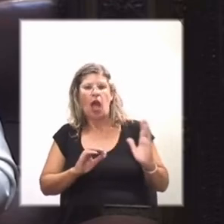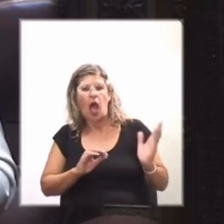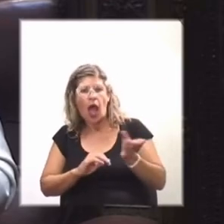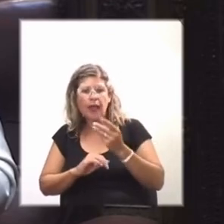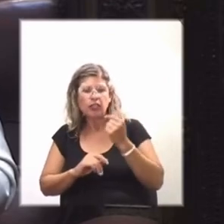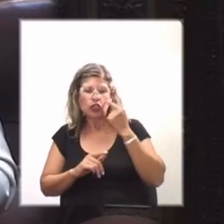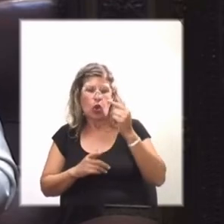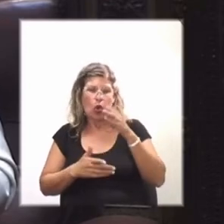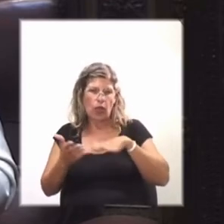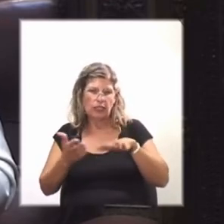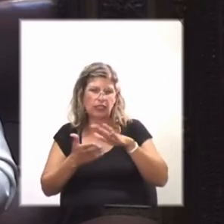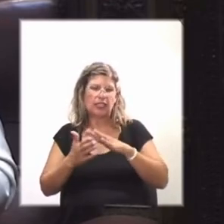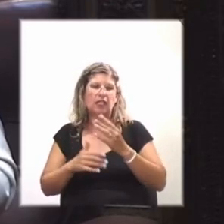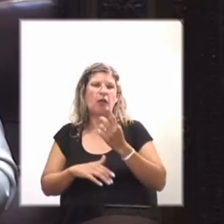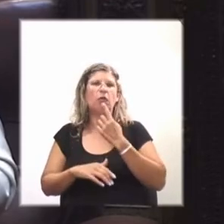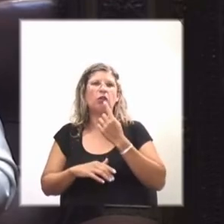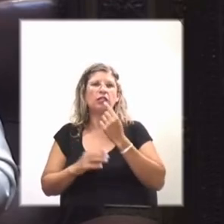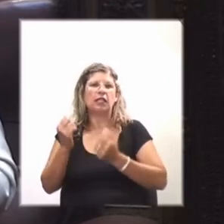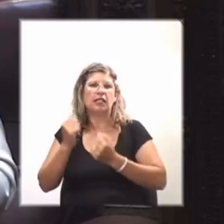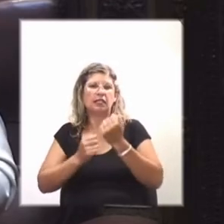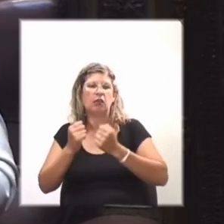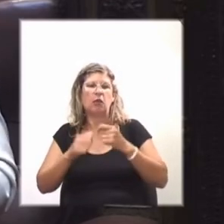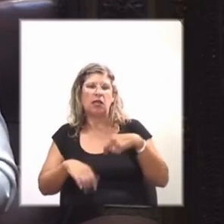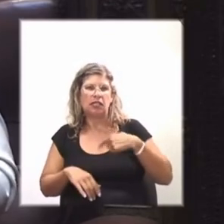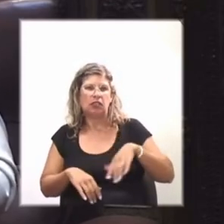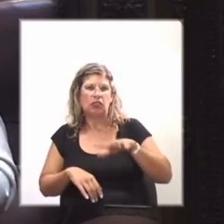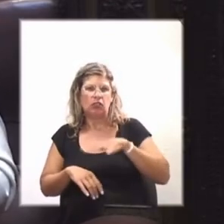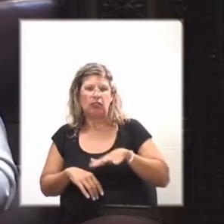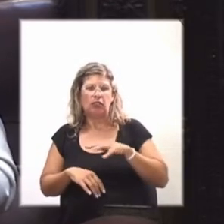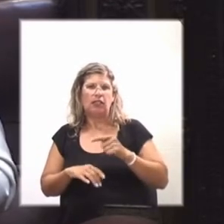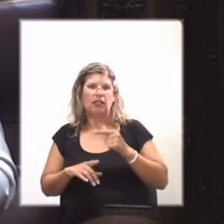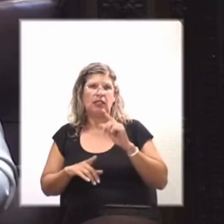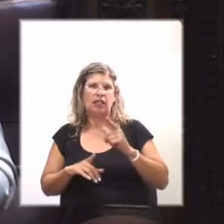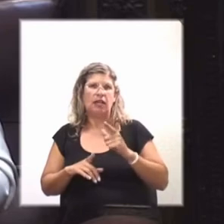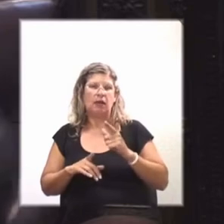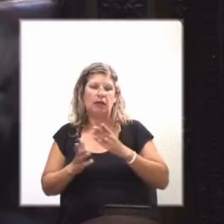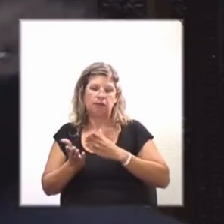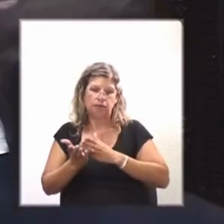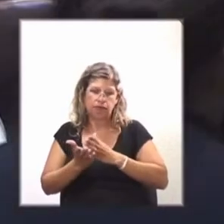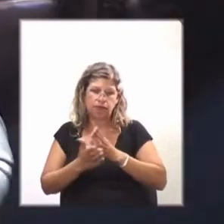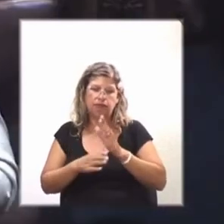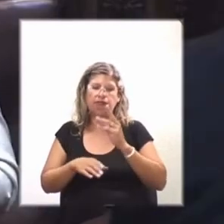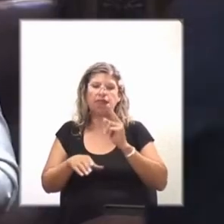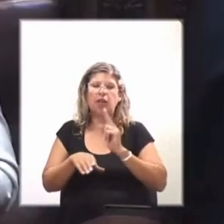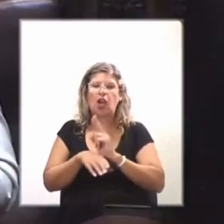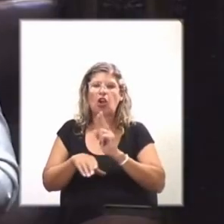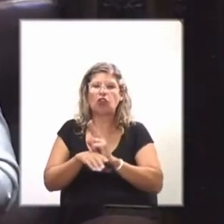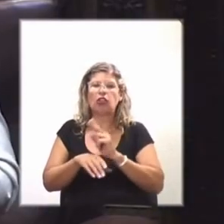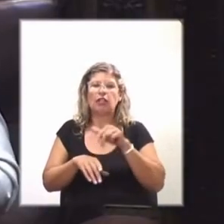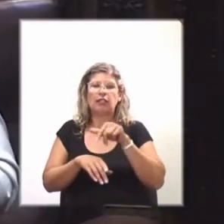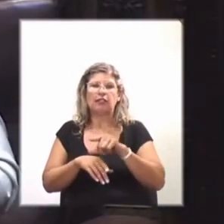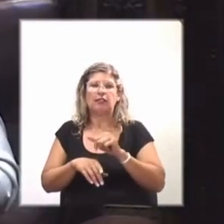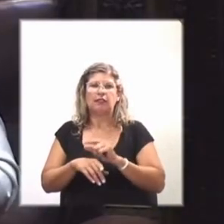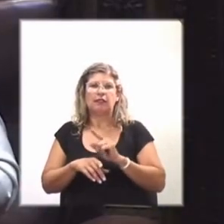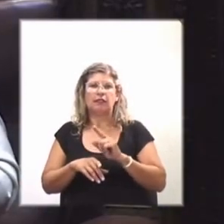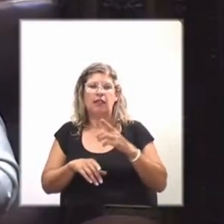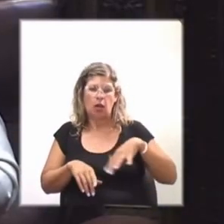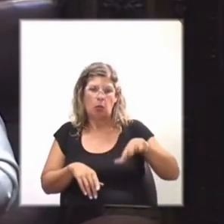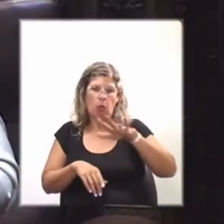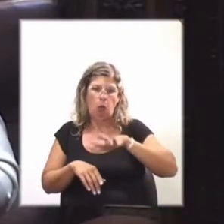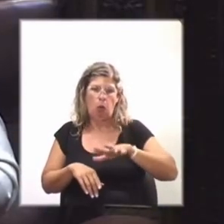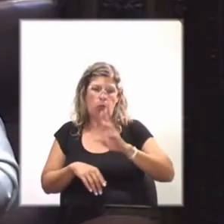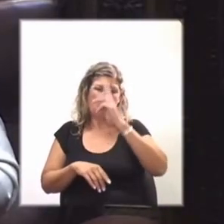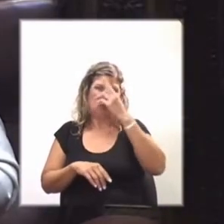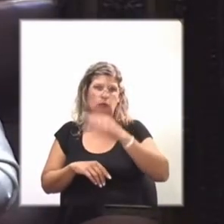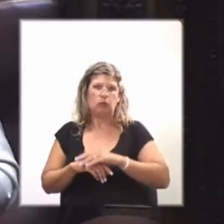las instancias políticas, económicas y sociales que vayan a ir en defensa de la causa popular.